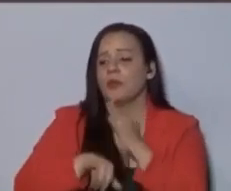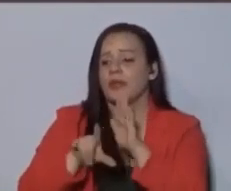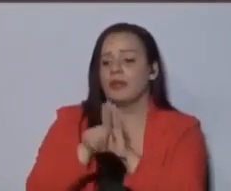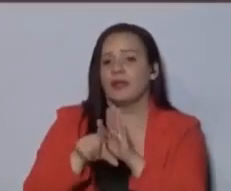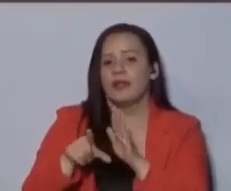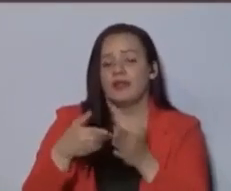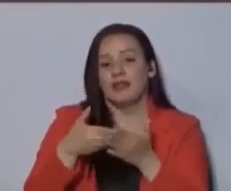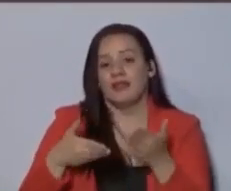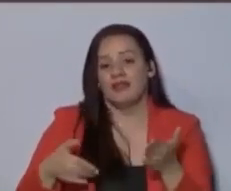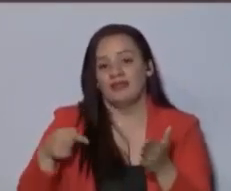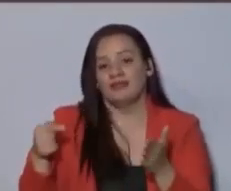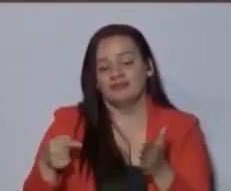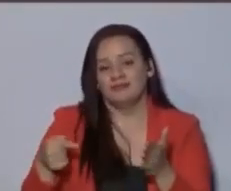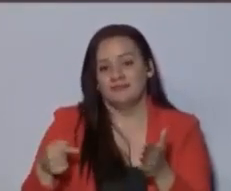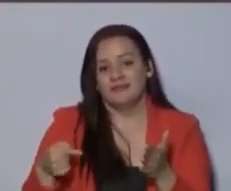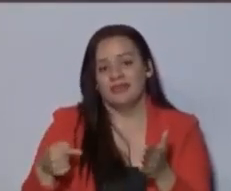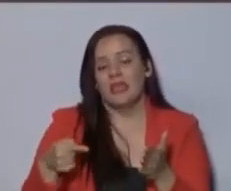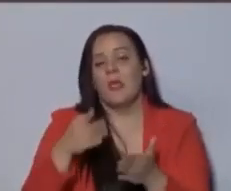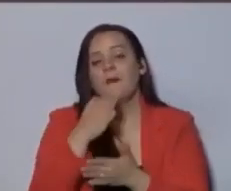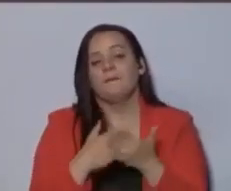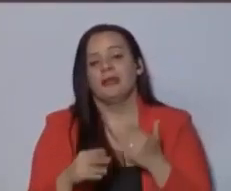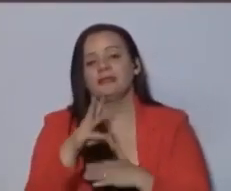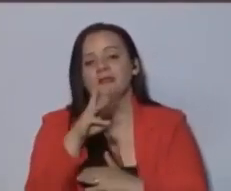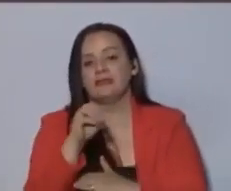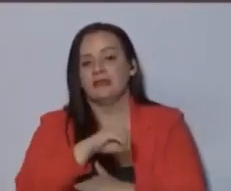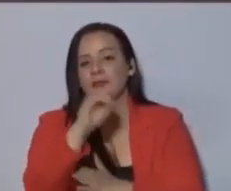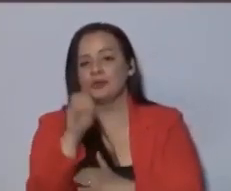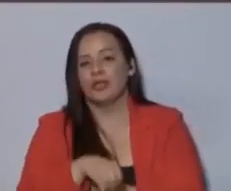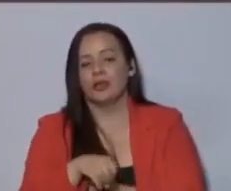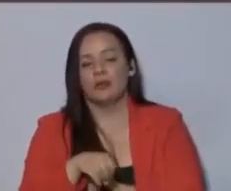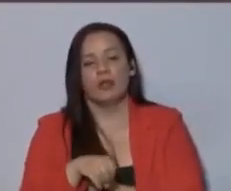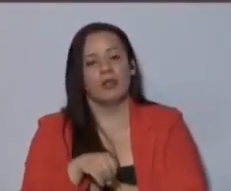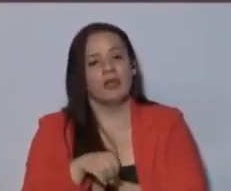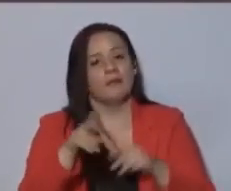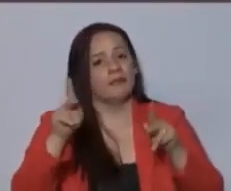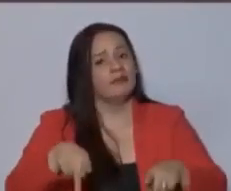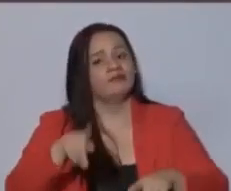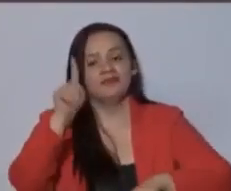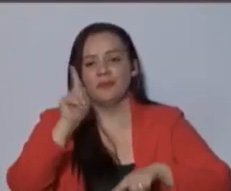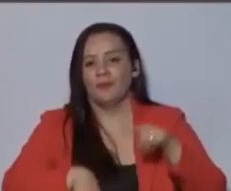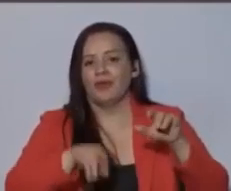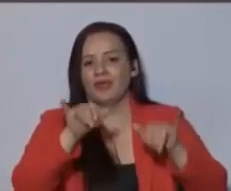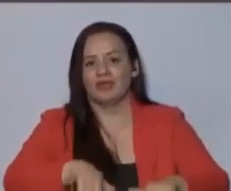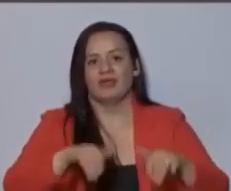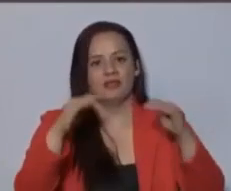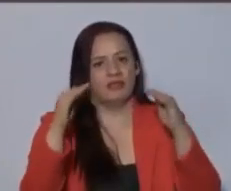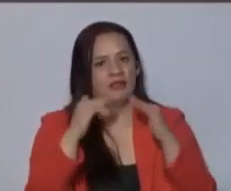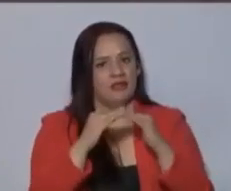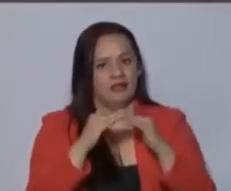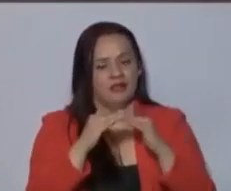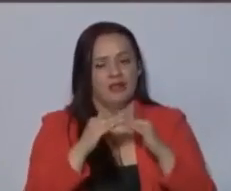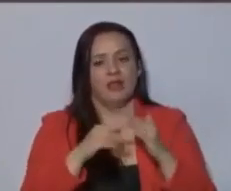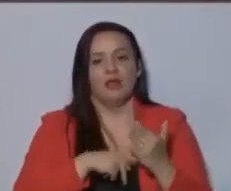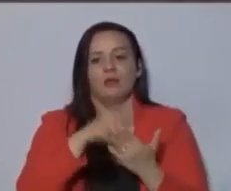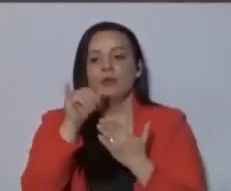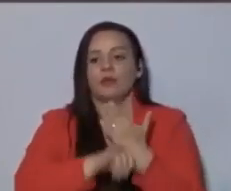casualmente parte de que hay un 60% de personas que no se pueden quedar en la casa. Este proyecto de